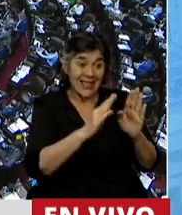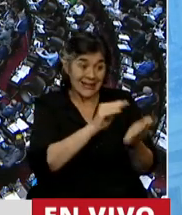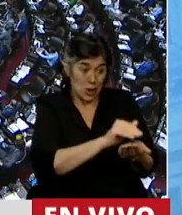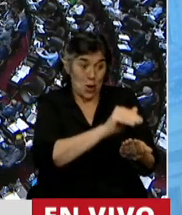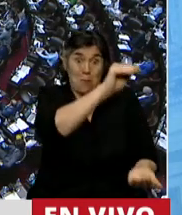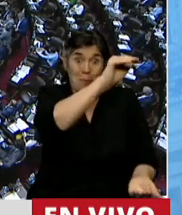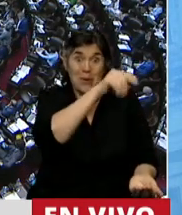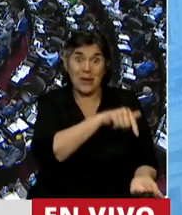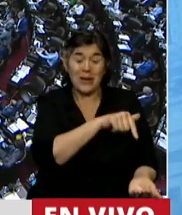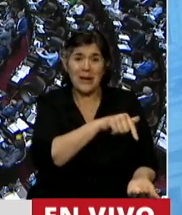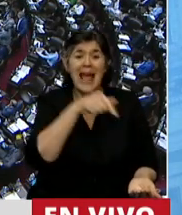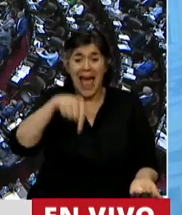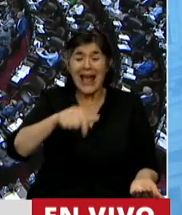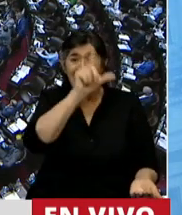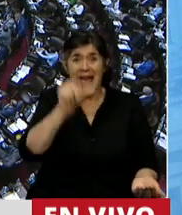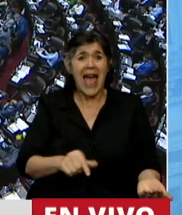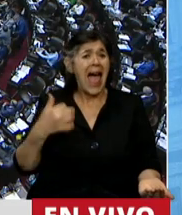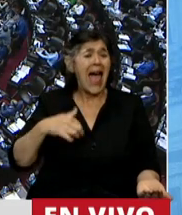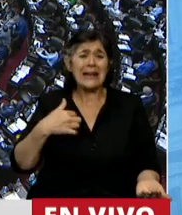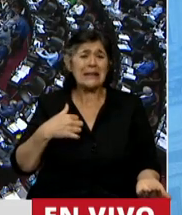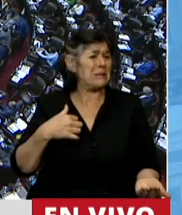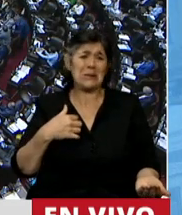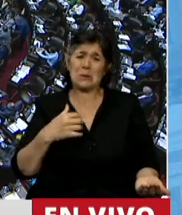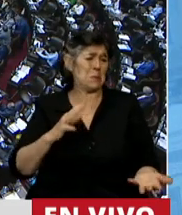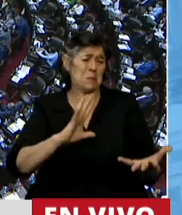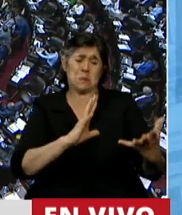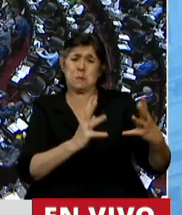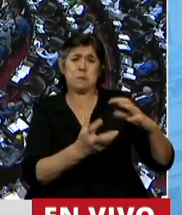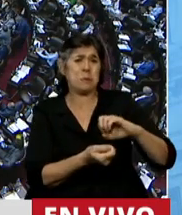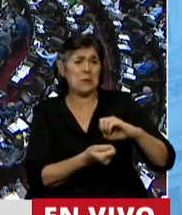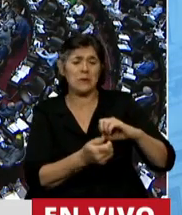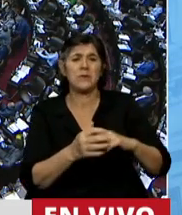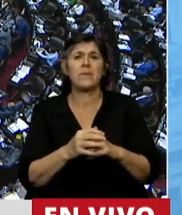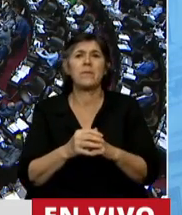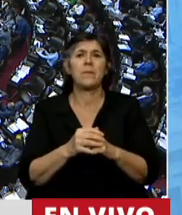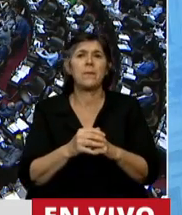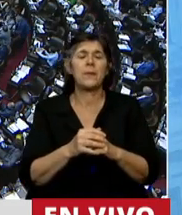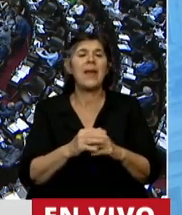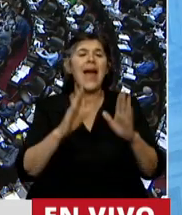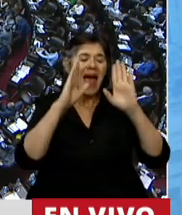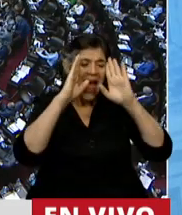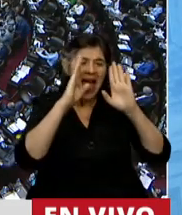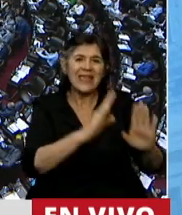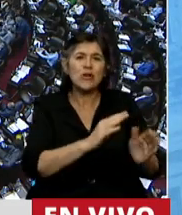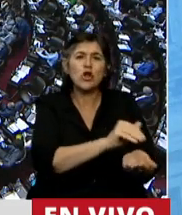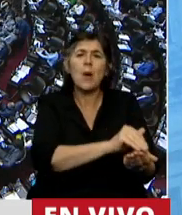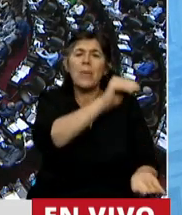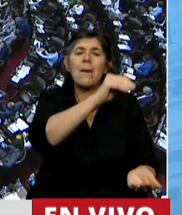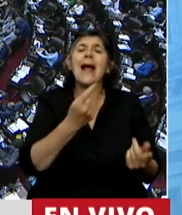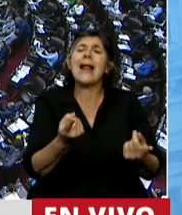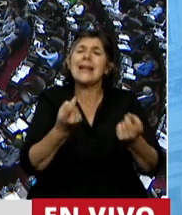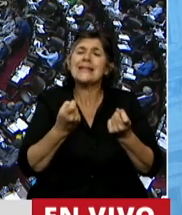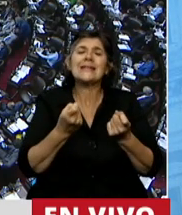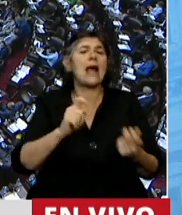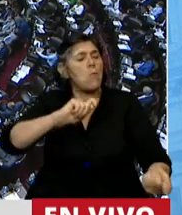el país está parcialmente devastada. Y la atención primaria que tenemos que recrear no